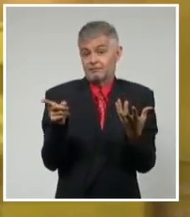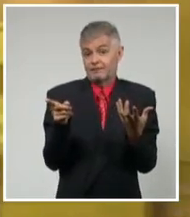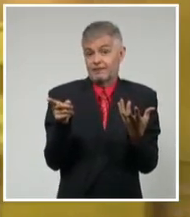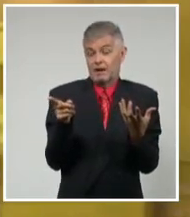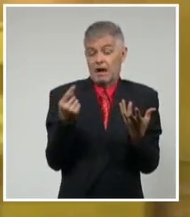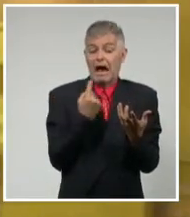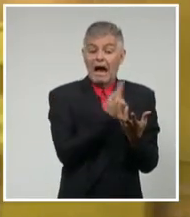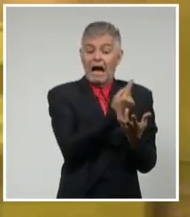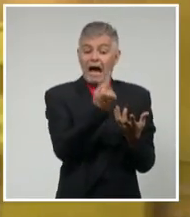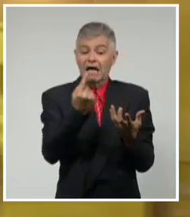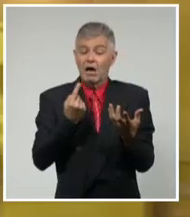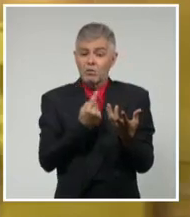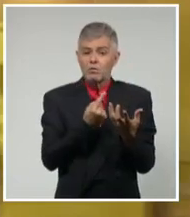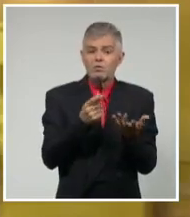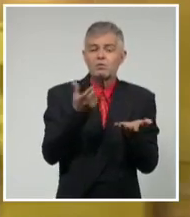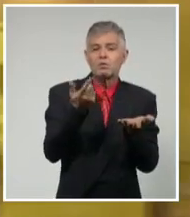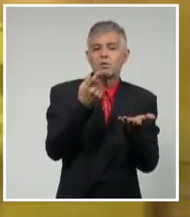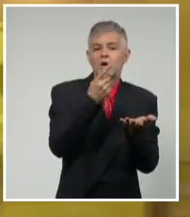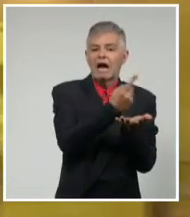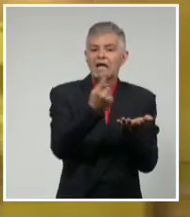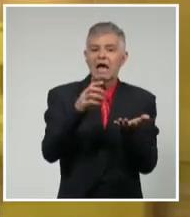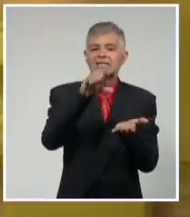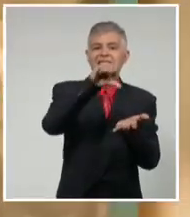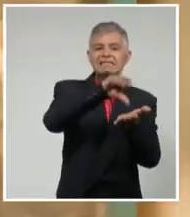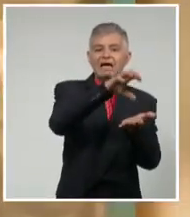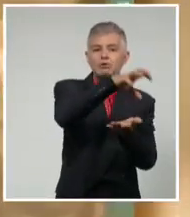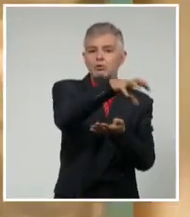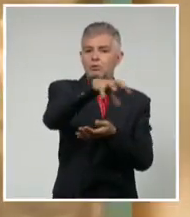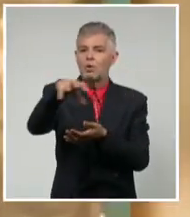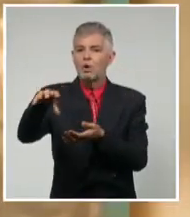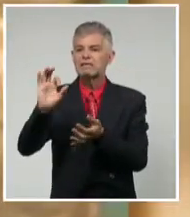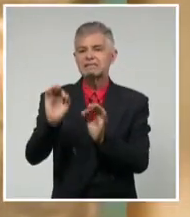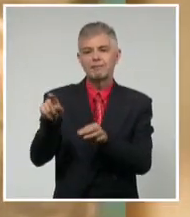uno de los centros nos llevó de la mano.